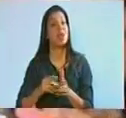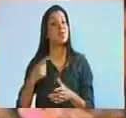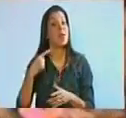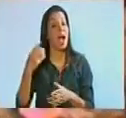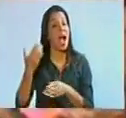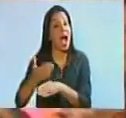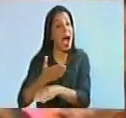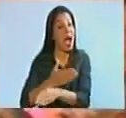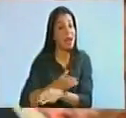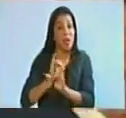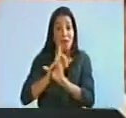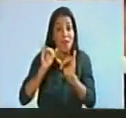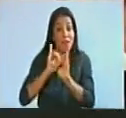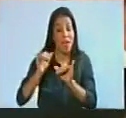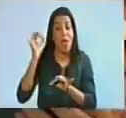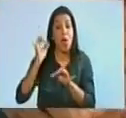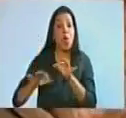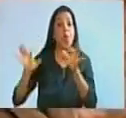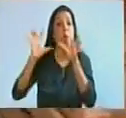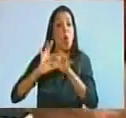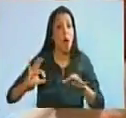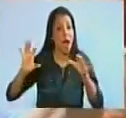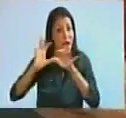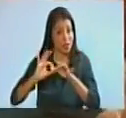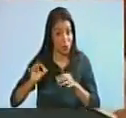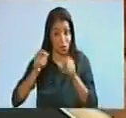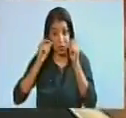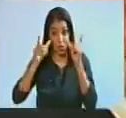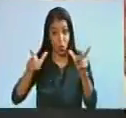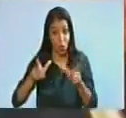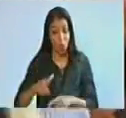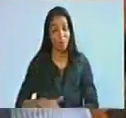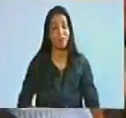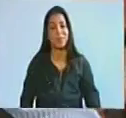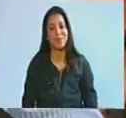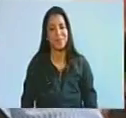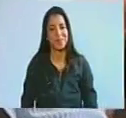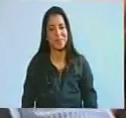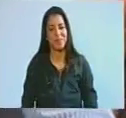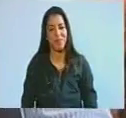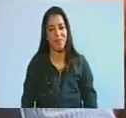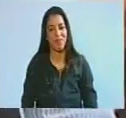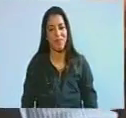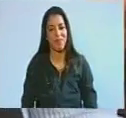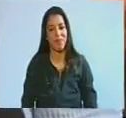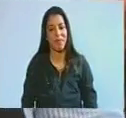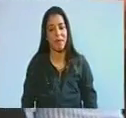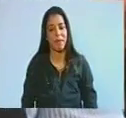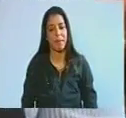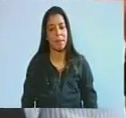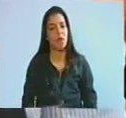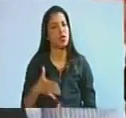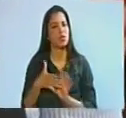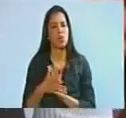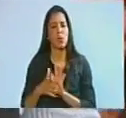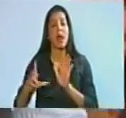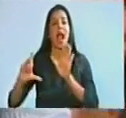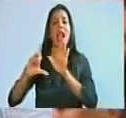que termine esto, lo que es un susto de verdad, si me permite. En el marco de la discusión de esta